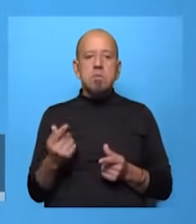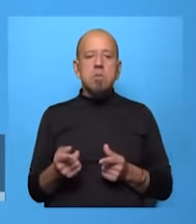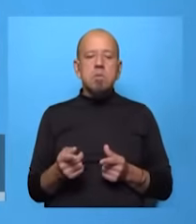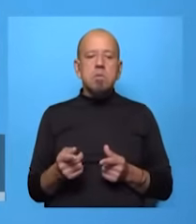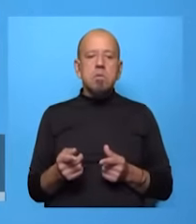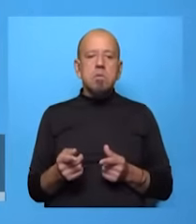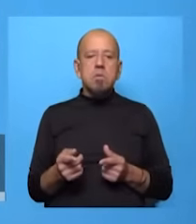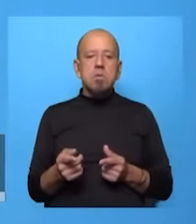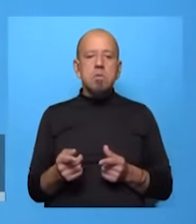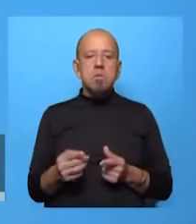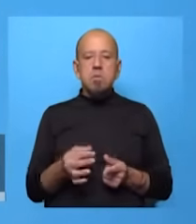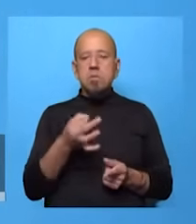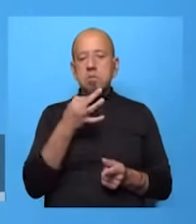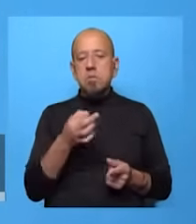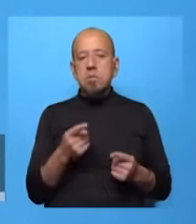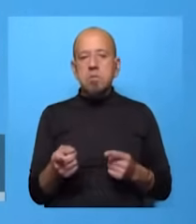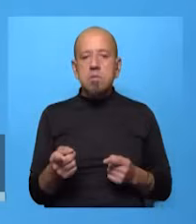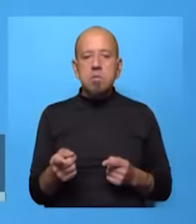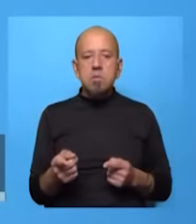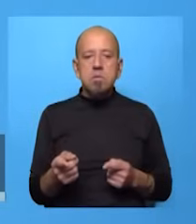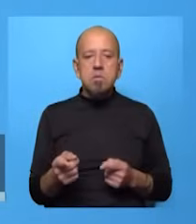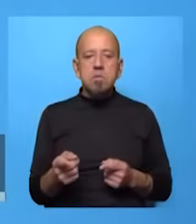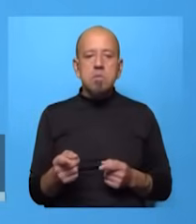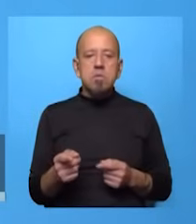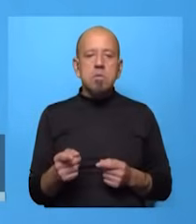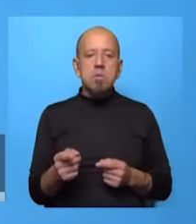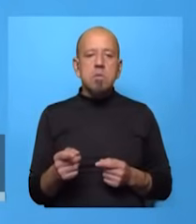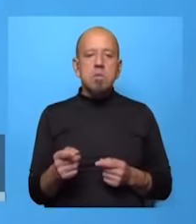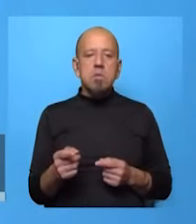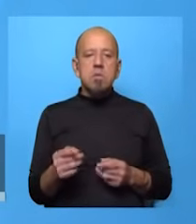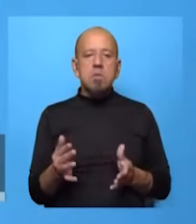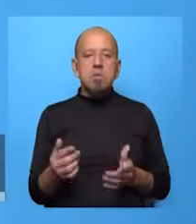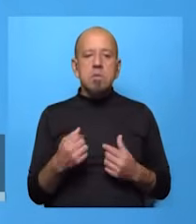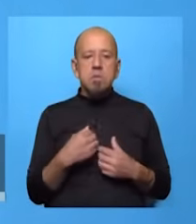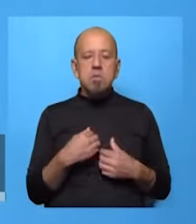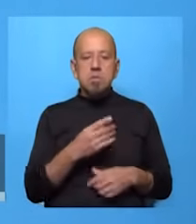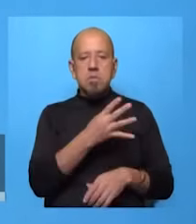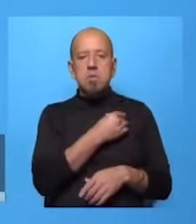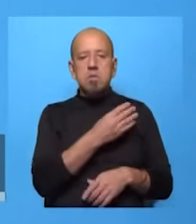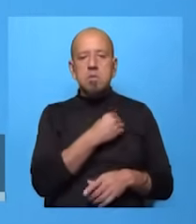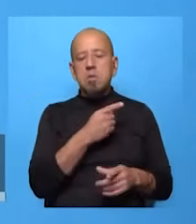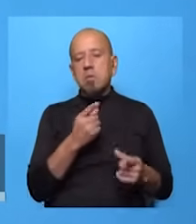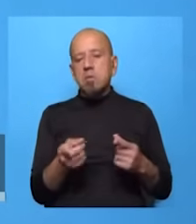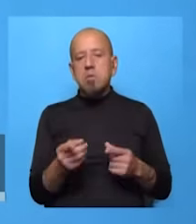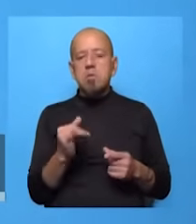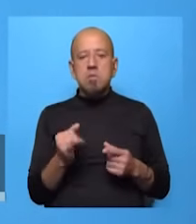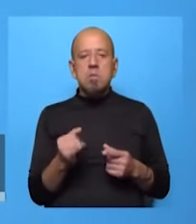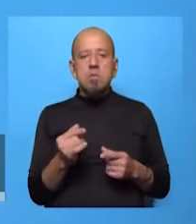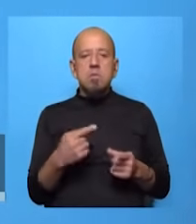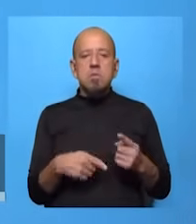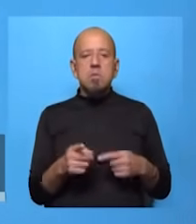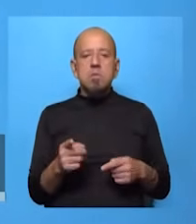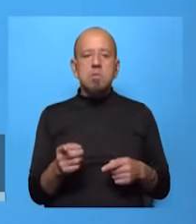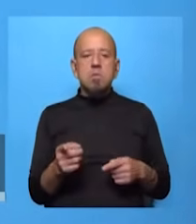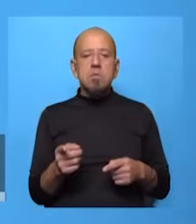bien y lo que dijo el doctor mergar ahí dijo miren yo soy blanco voté el Partido Nacional de tradición